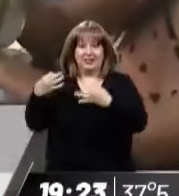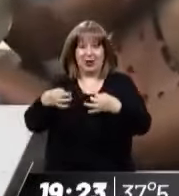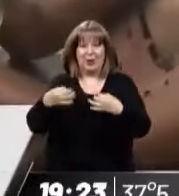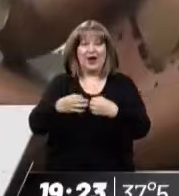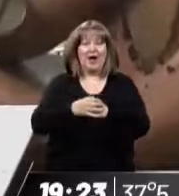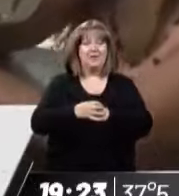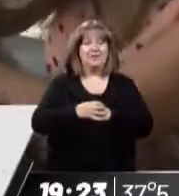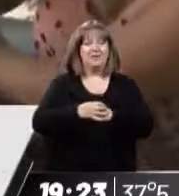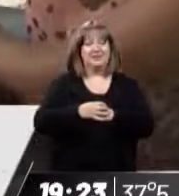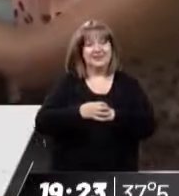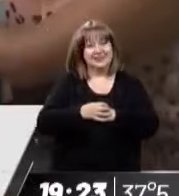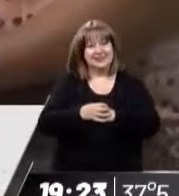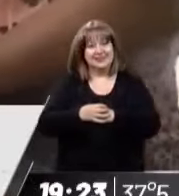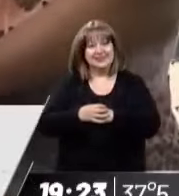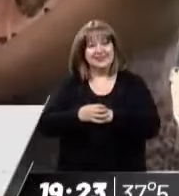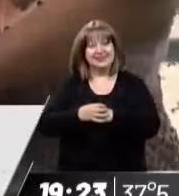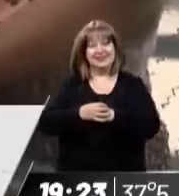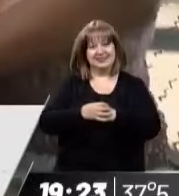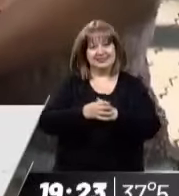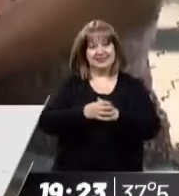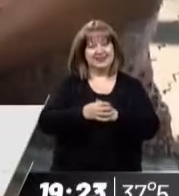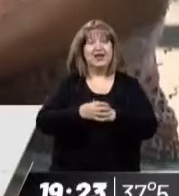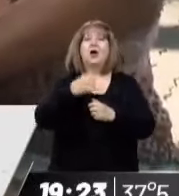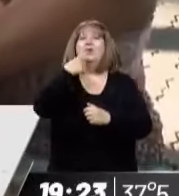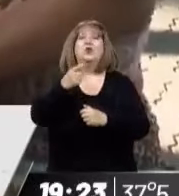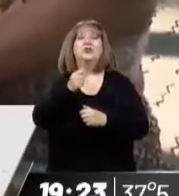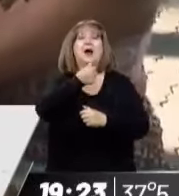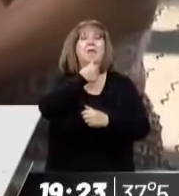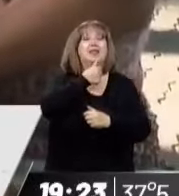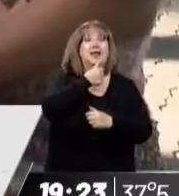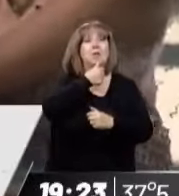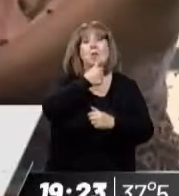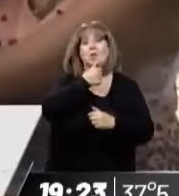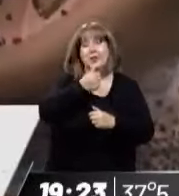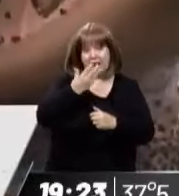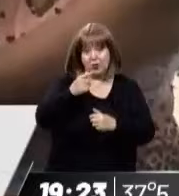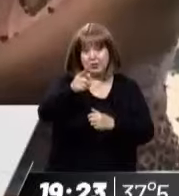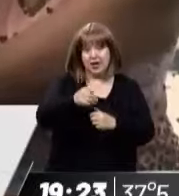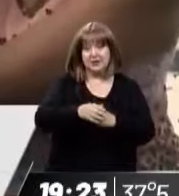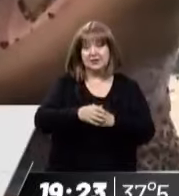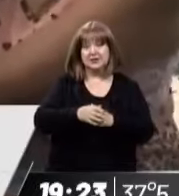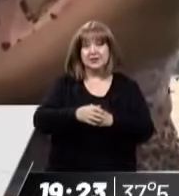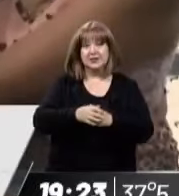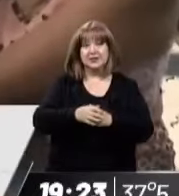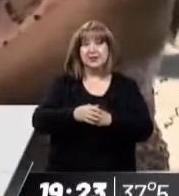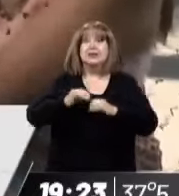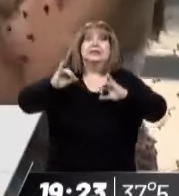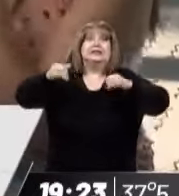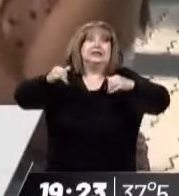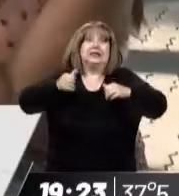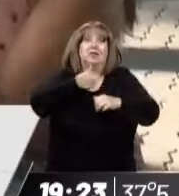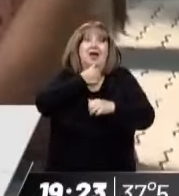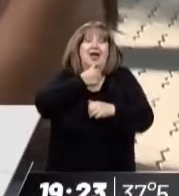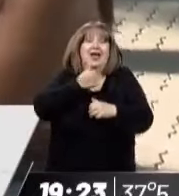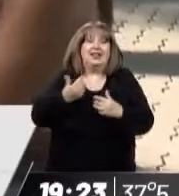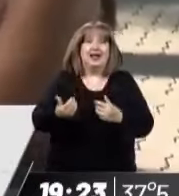encantado. Pero va bien. Mate, toma. Conocerlo. Salud. Un placer. Mate, tomaste, sí. Obvio, tengo casa.